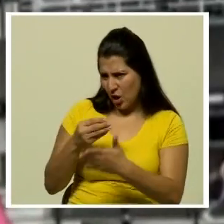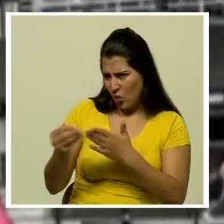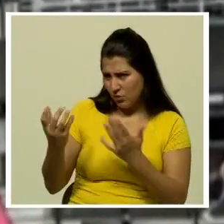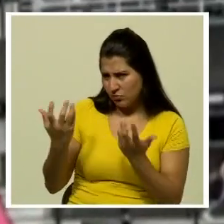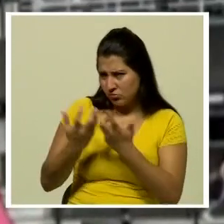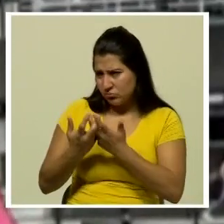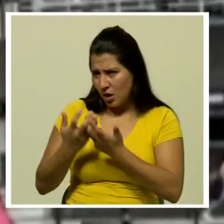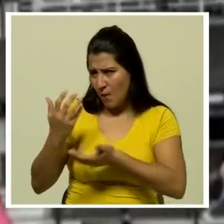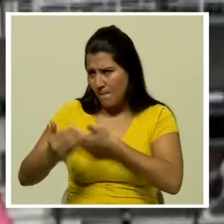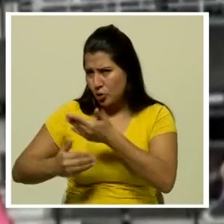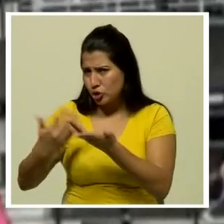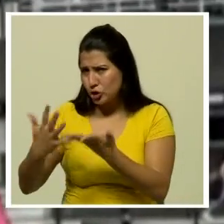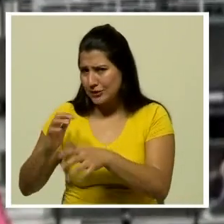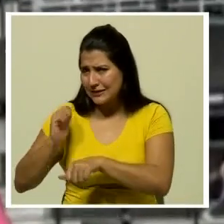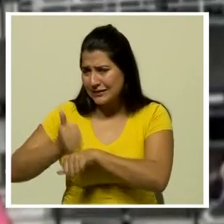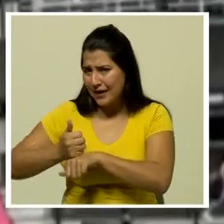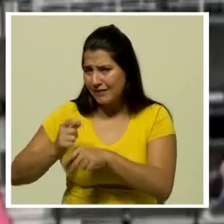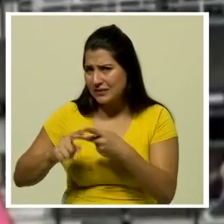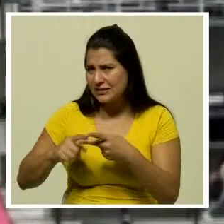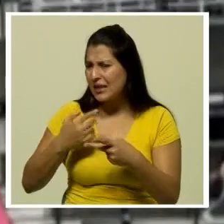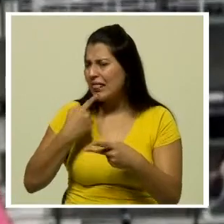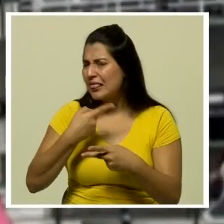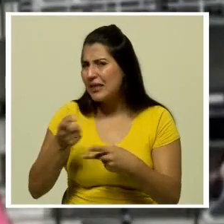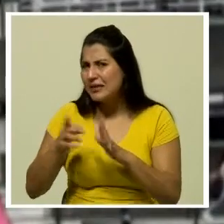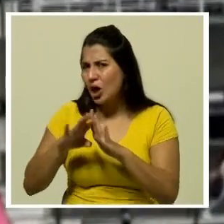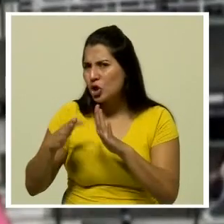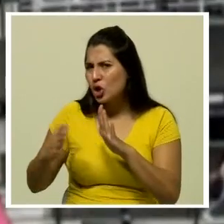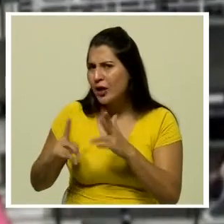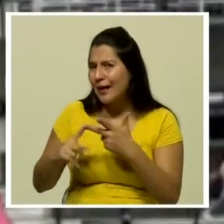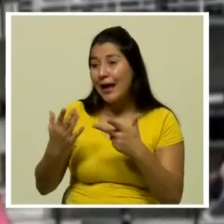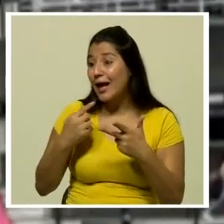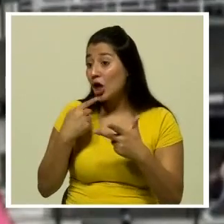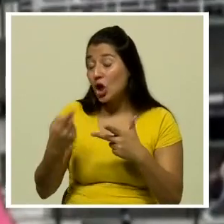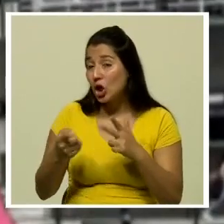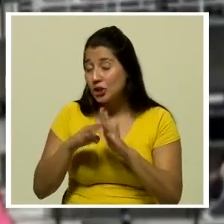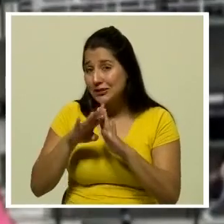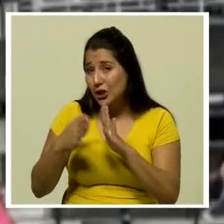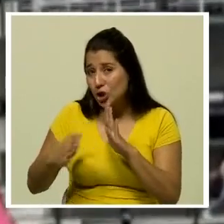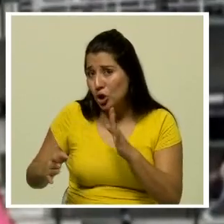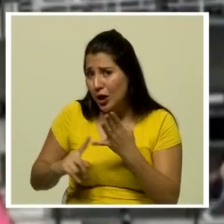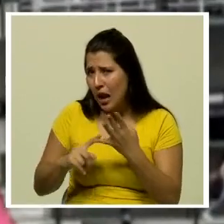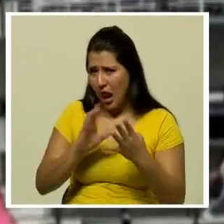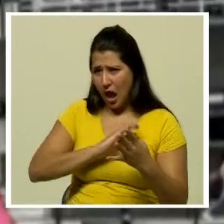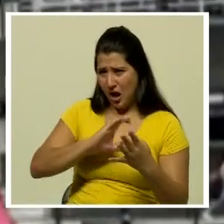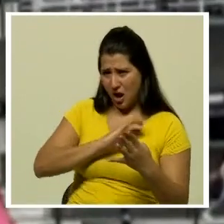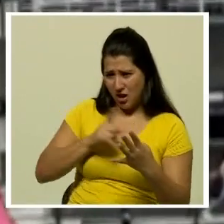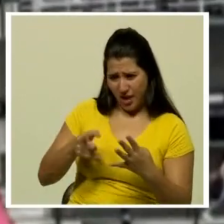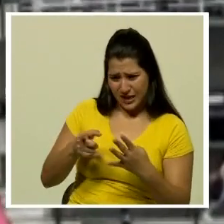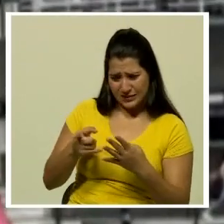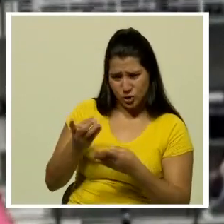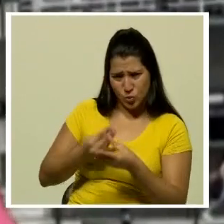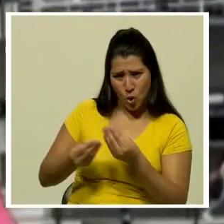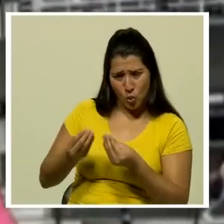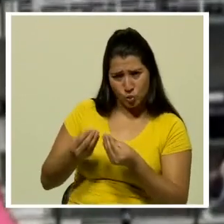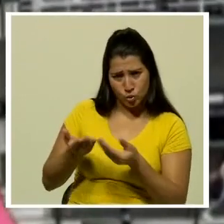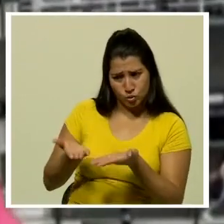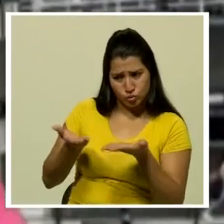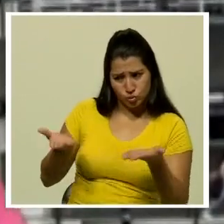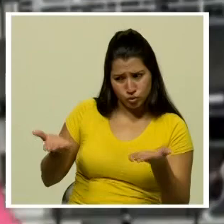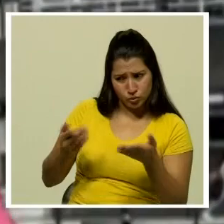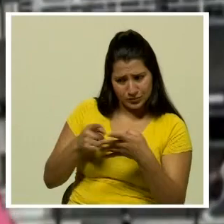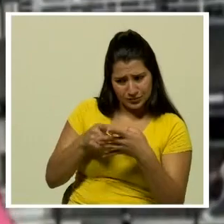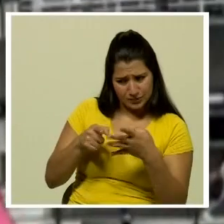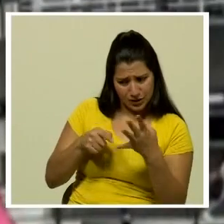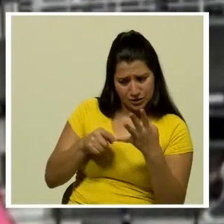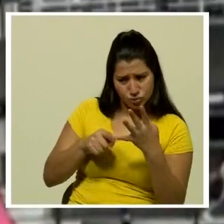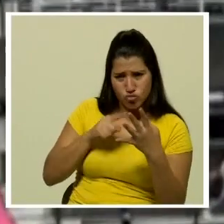protocolos establecidos, qué dice la Contraloría, qué no dice, la calidad de los implementos que se están comprando. Hubo mucha